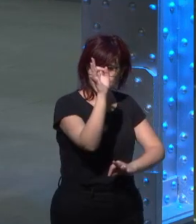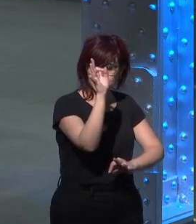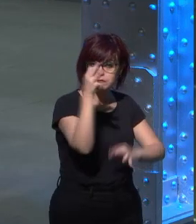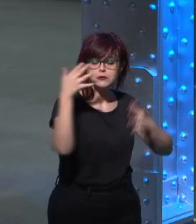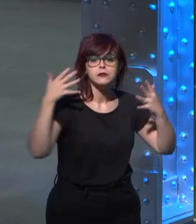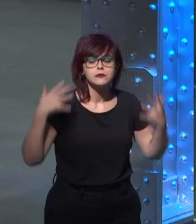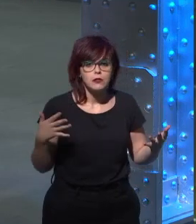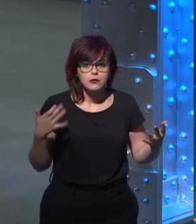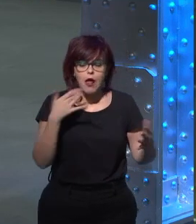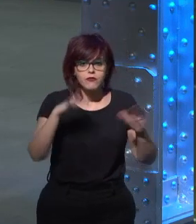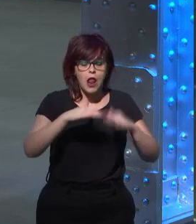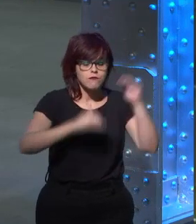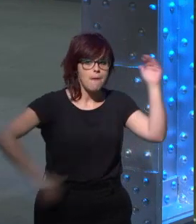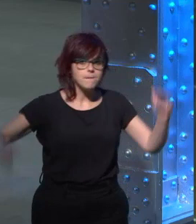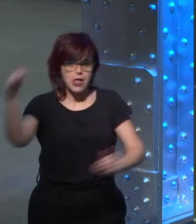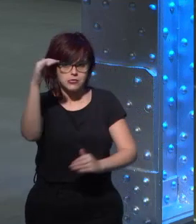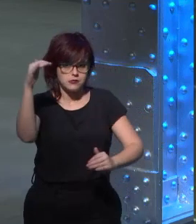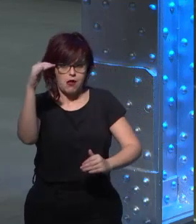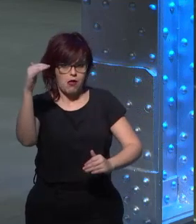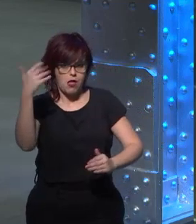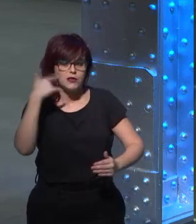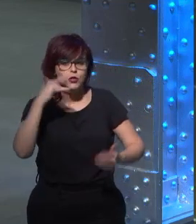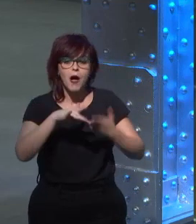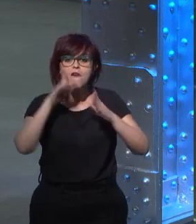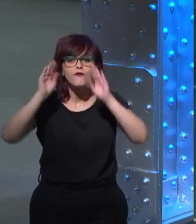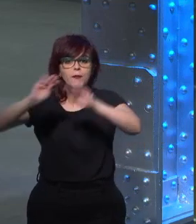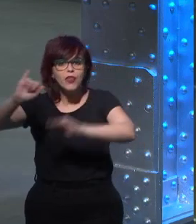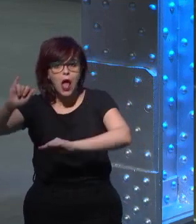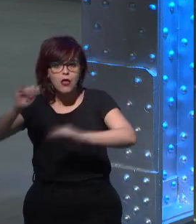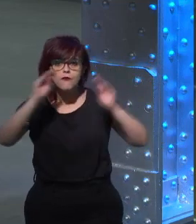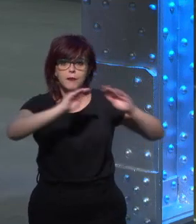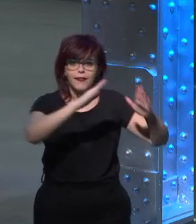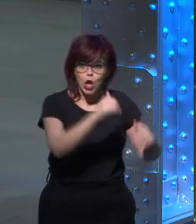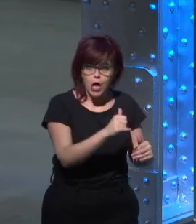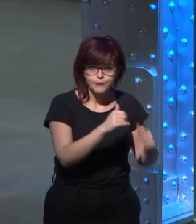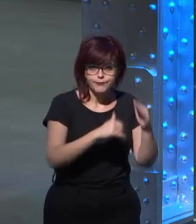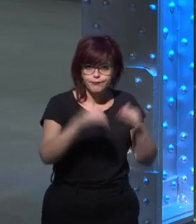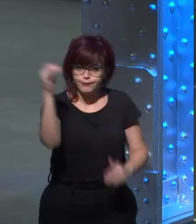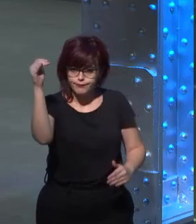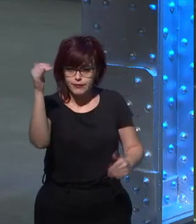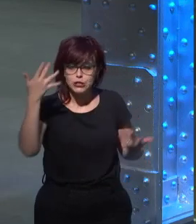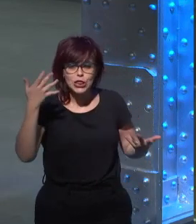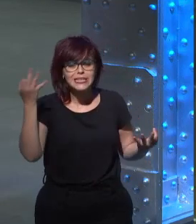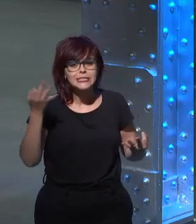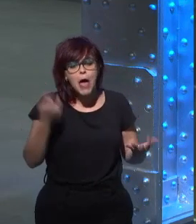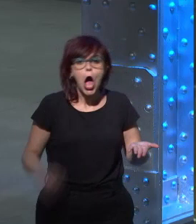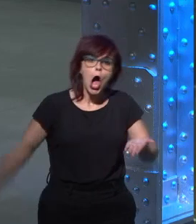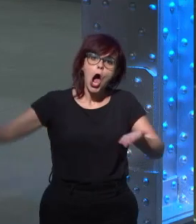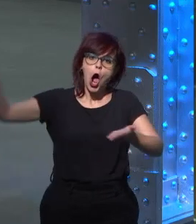Entonces, esto va a generar una brecha muy importante entre los que tienen formación y entre los que no tienen formación. Y aquí tenemos que, de